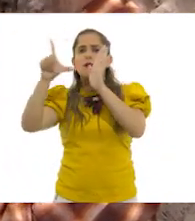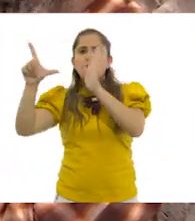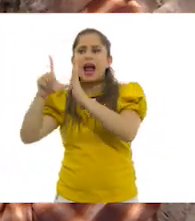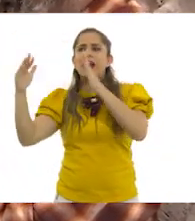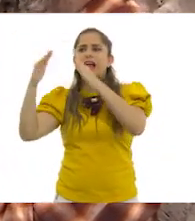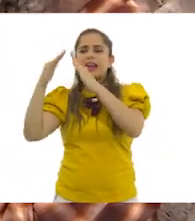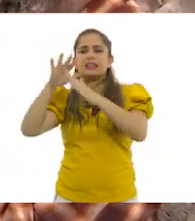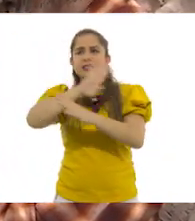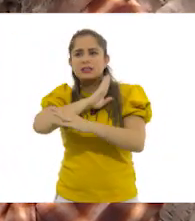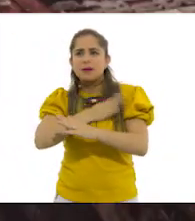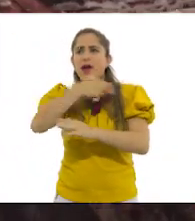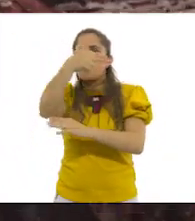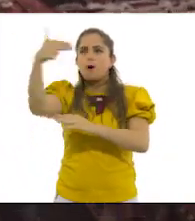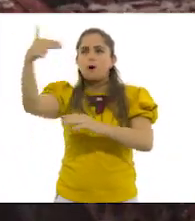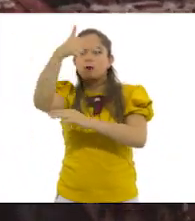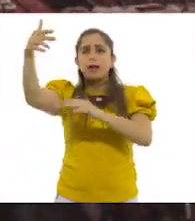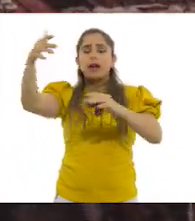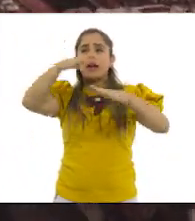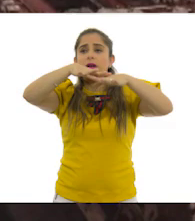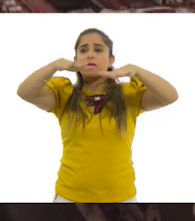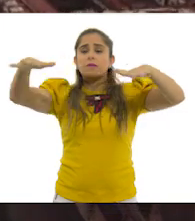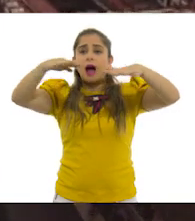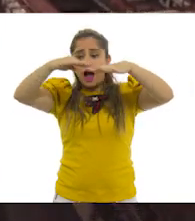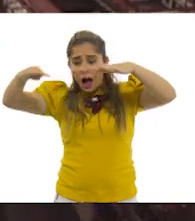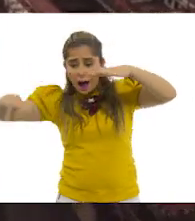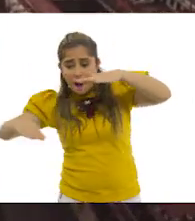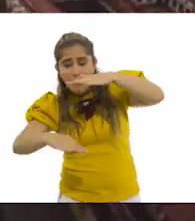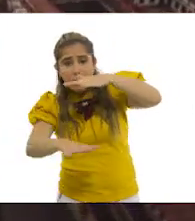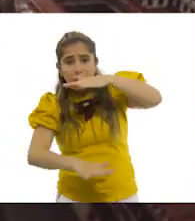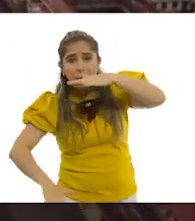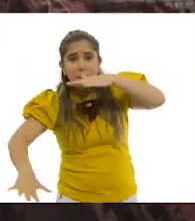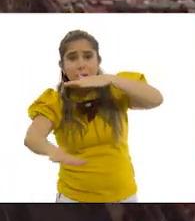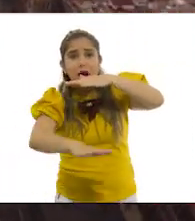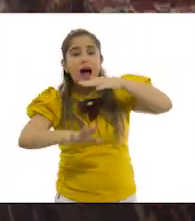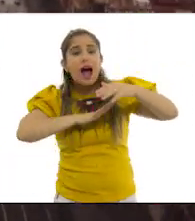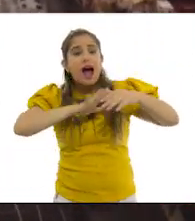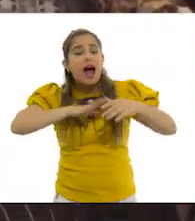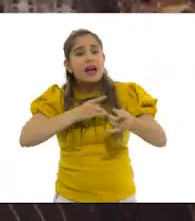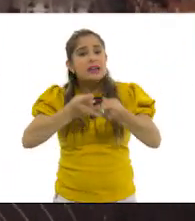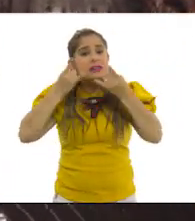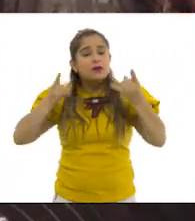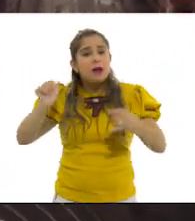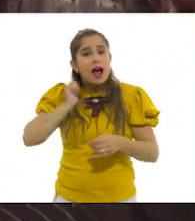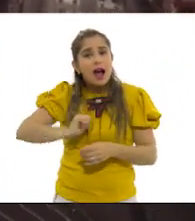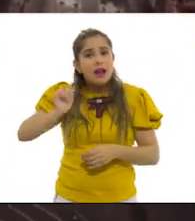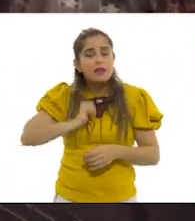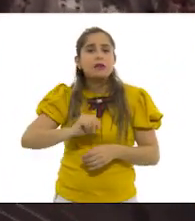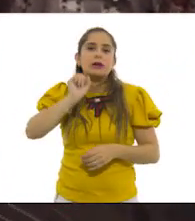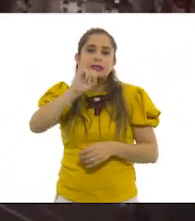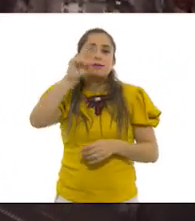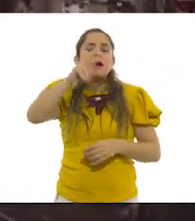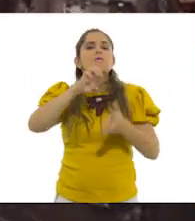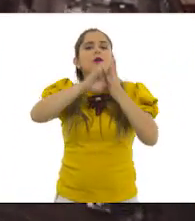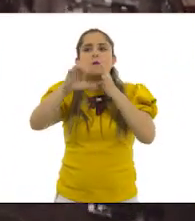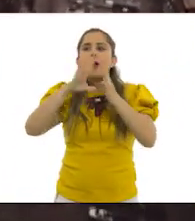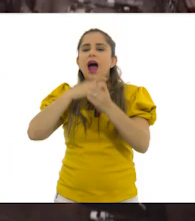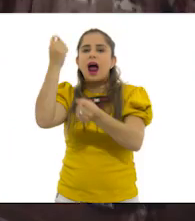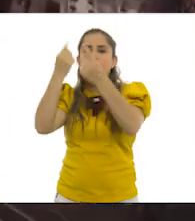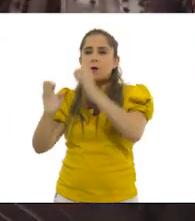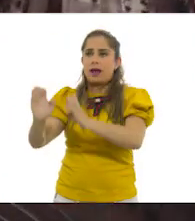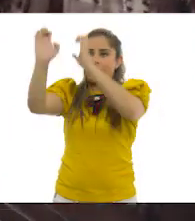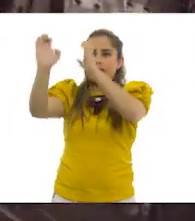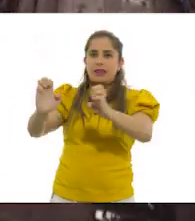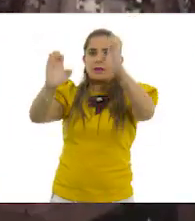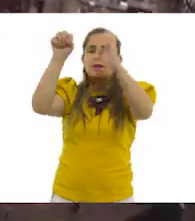España, sobre hoteles o algo así. Sobre edificios modernos o edificios históricos que también son muy importantes y hay que proteger. Sí.